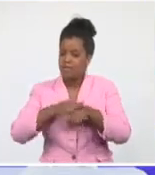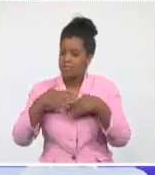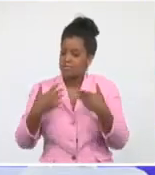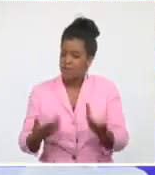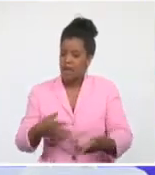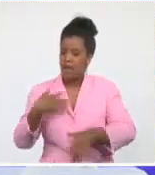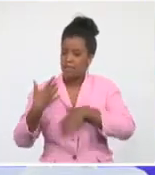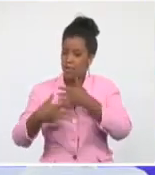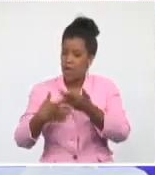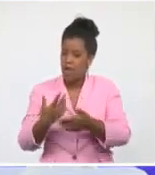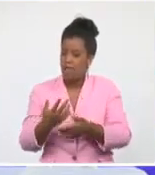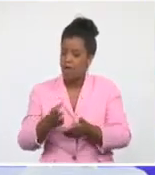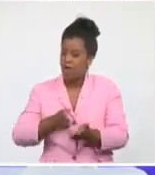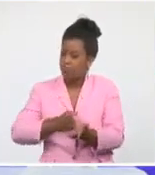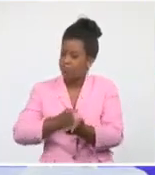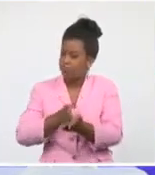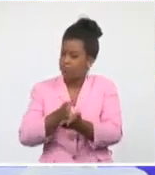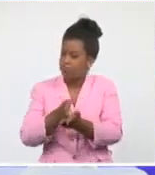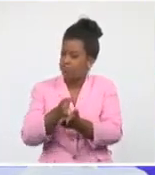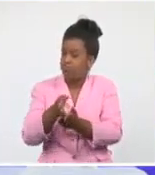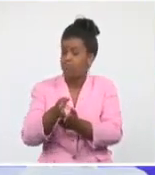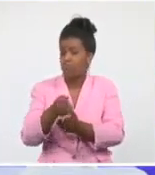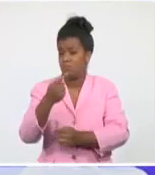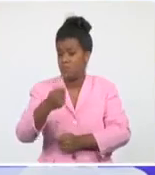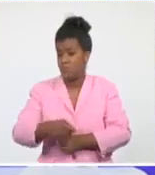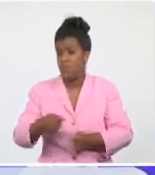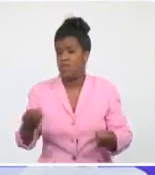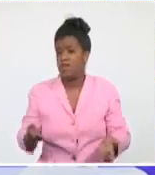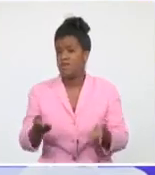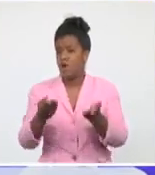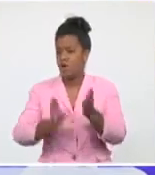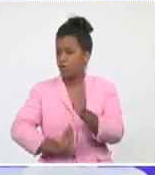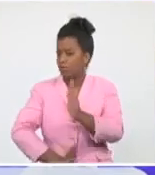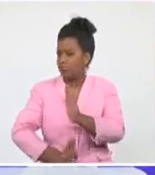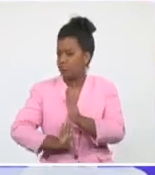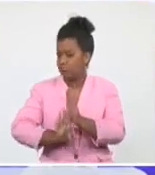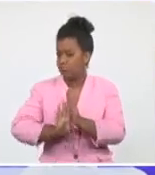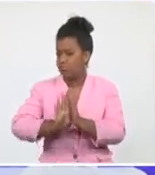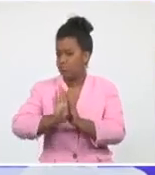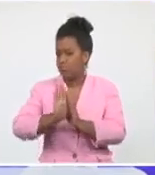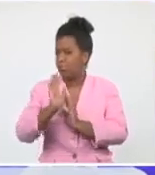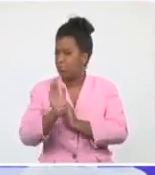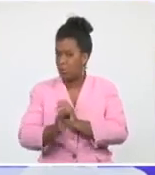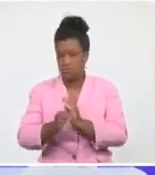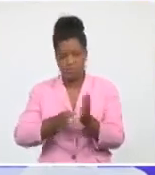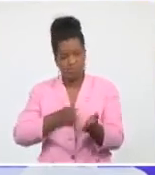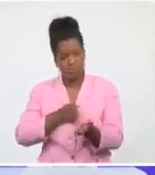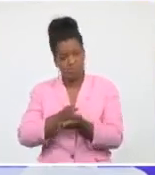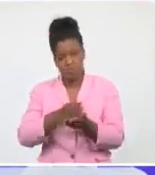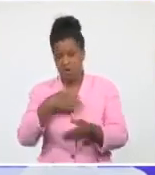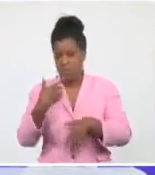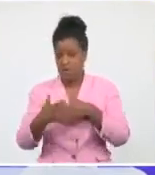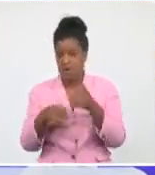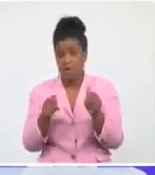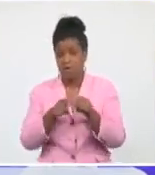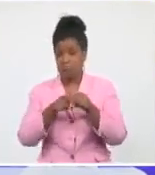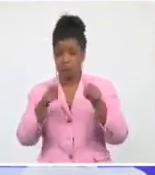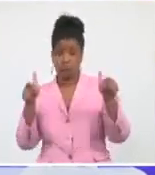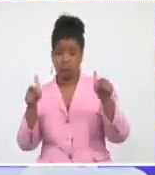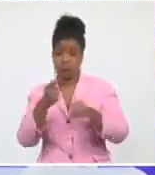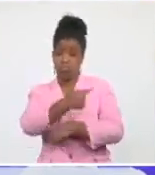desigualdades y avanzar hacia los objetivos de desarrollo sostenible, estos seguirán siendo una quimera para la mayoría de los pueblos del